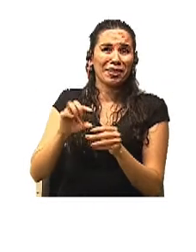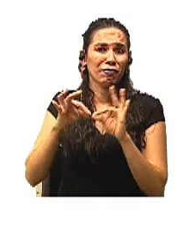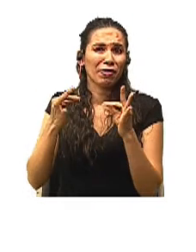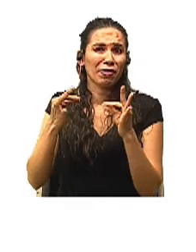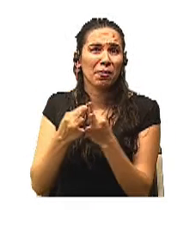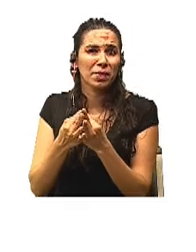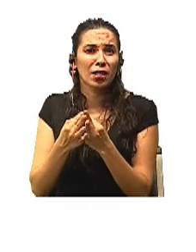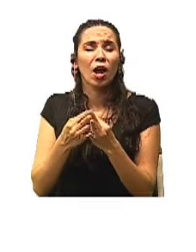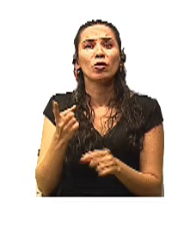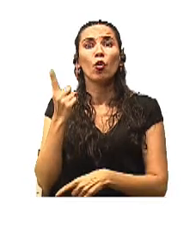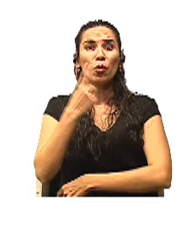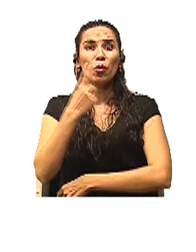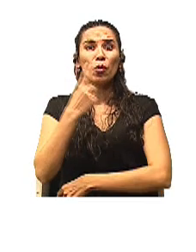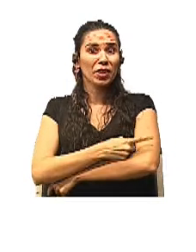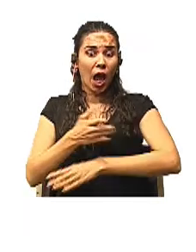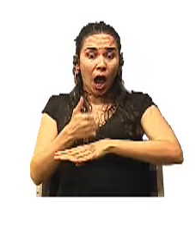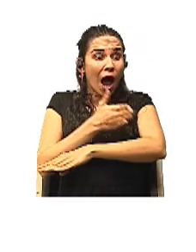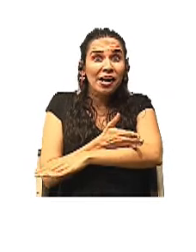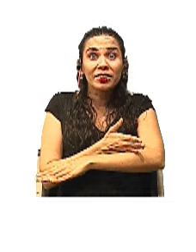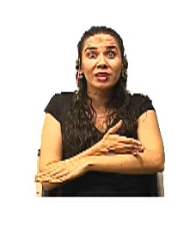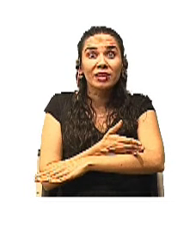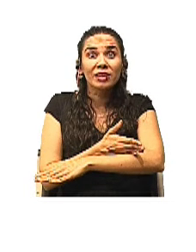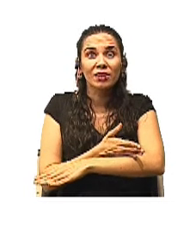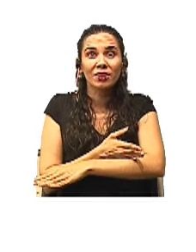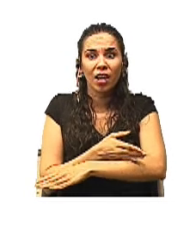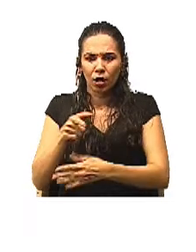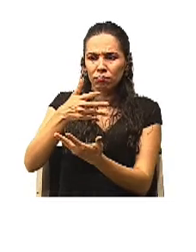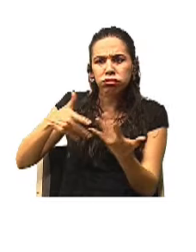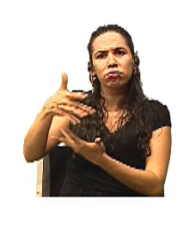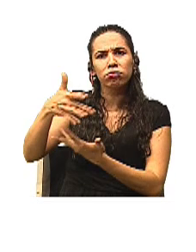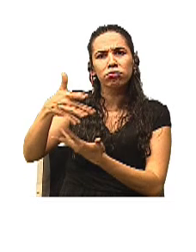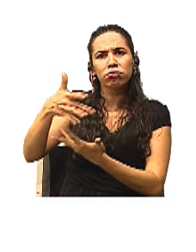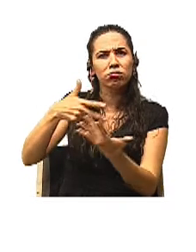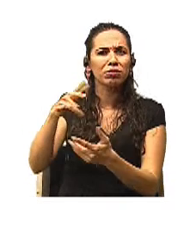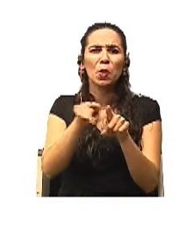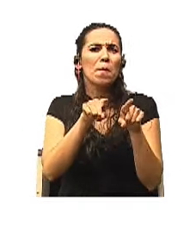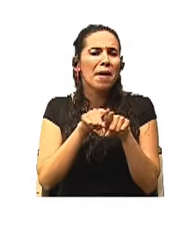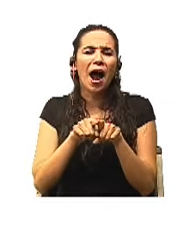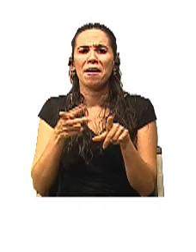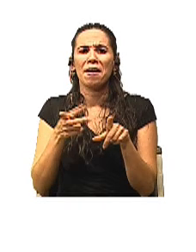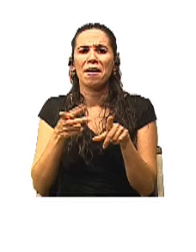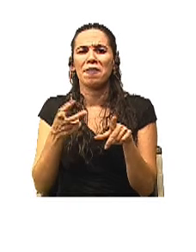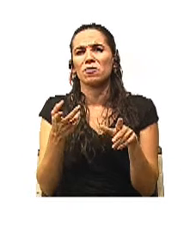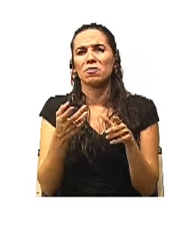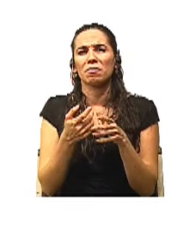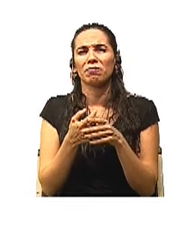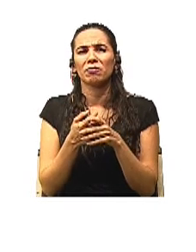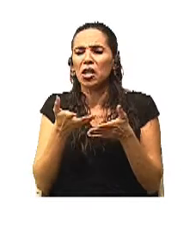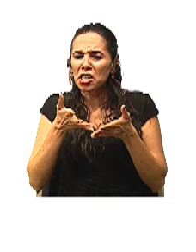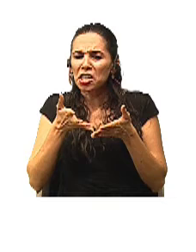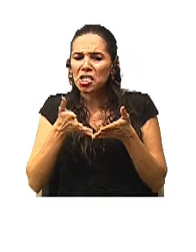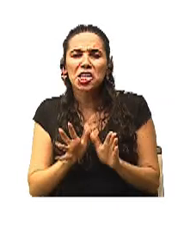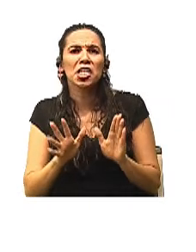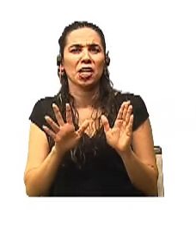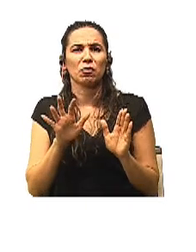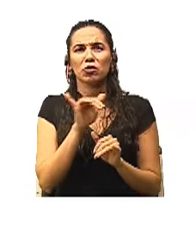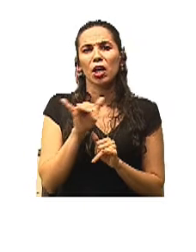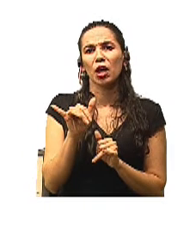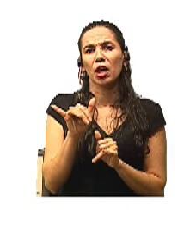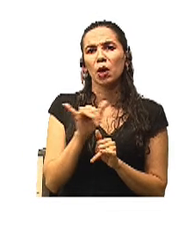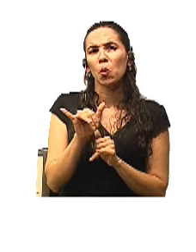hasta un día antes pues convivían como hermanos, como hijos,